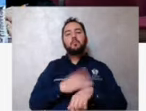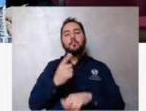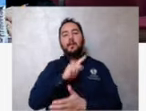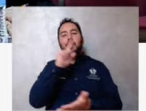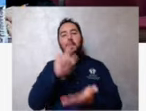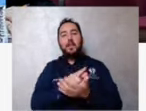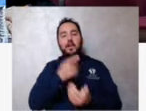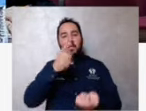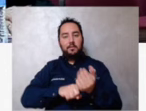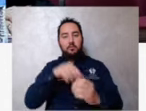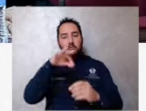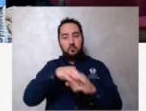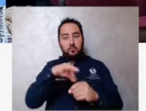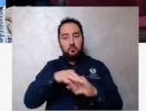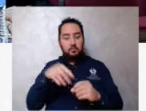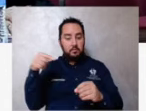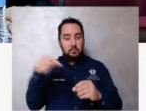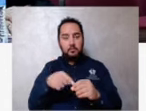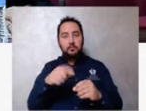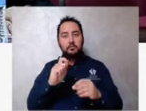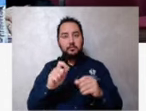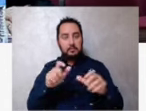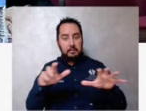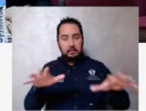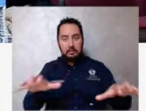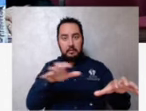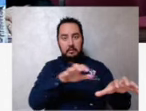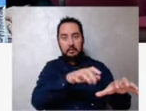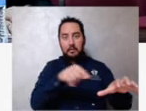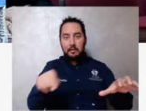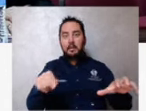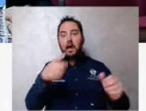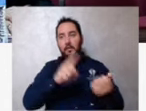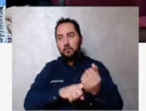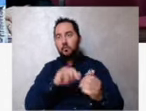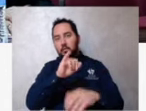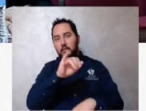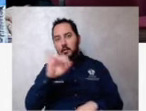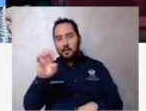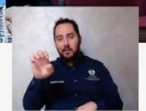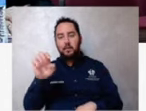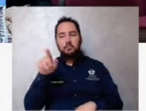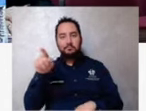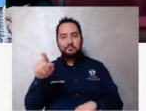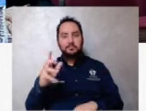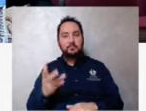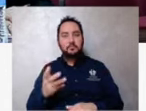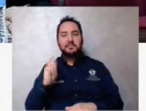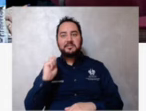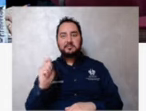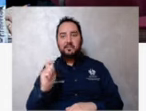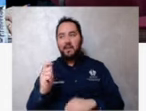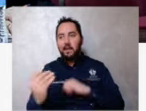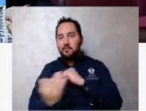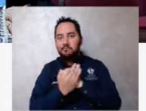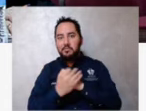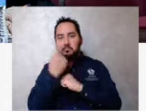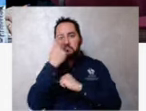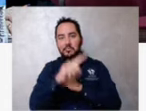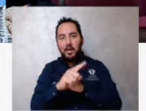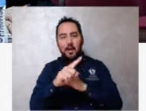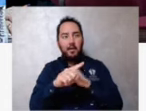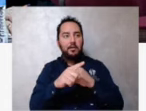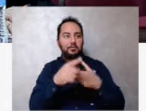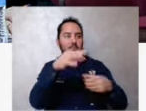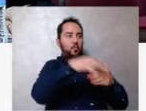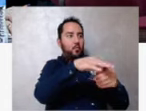se desprende que estas asambleas forman parte de la estructura interna del Instituto, las cuales fungen como auxiliares en los procesos electorales que se dan